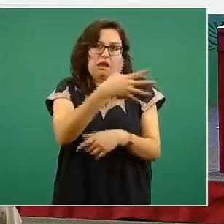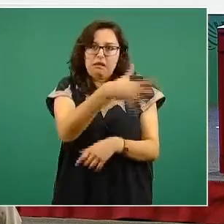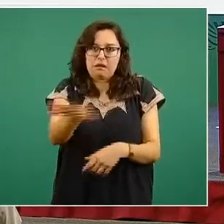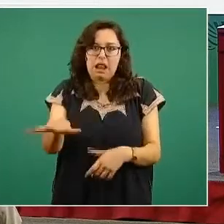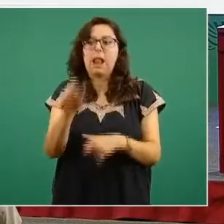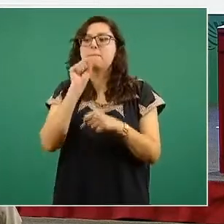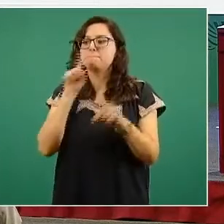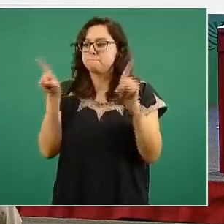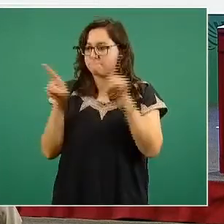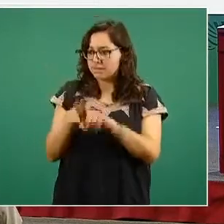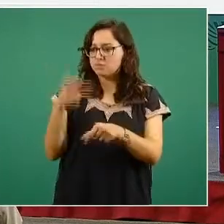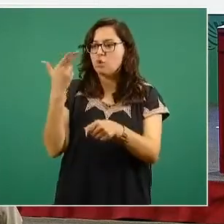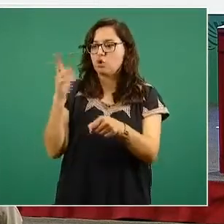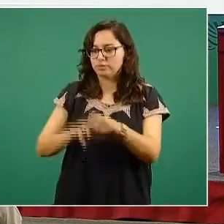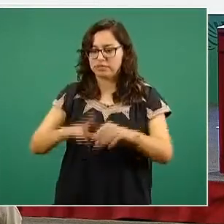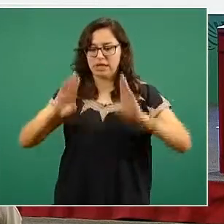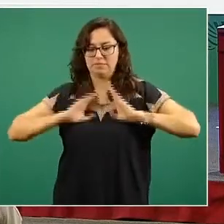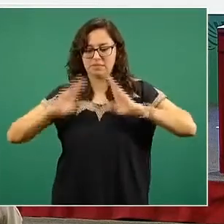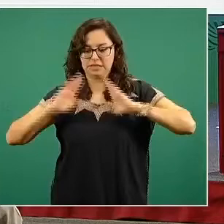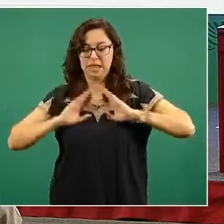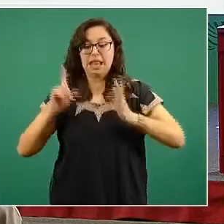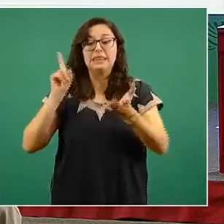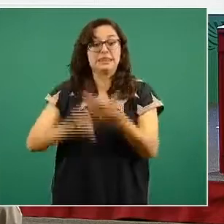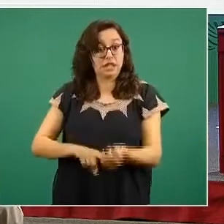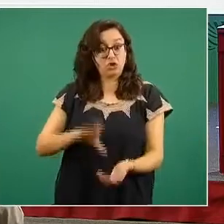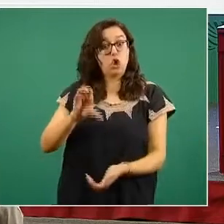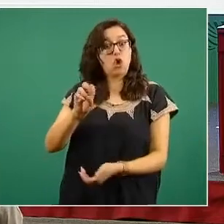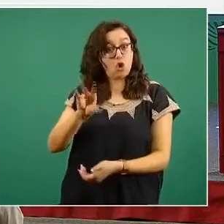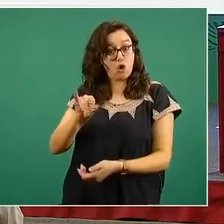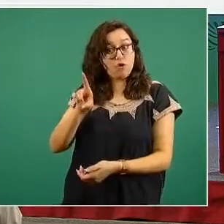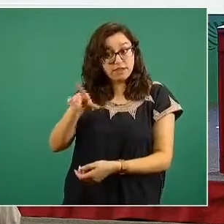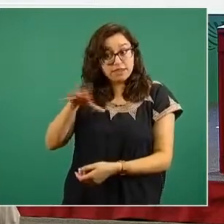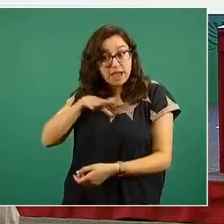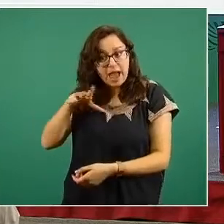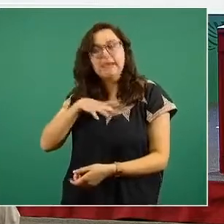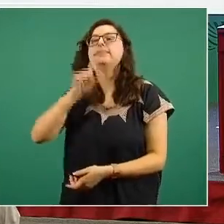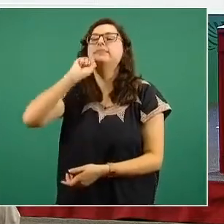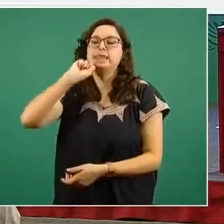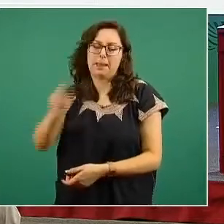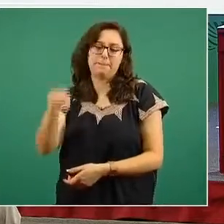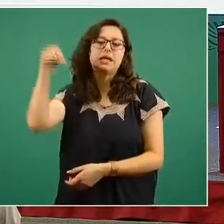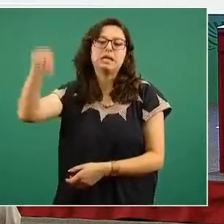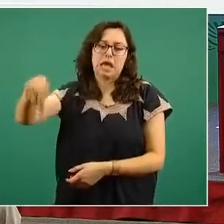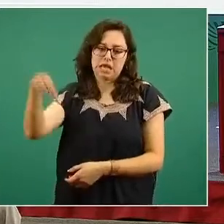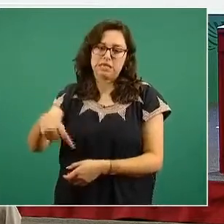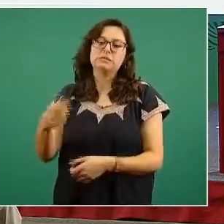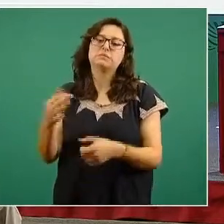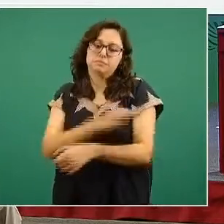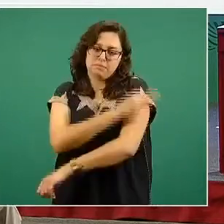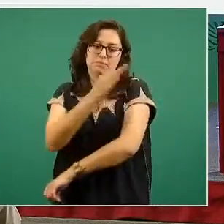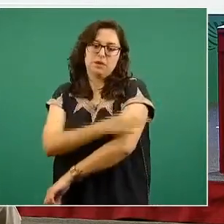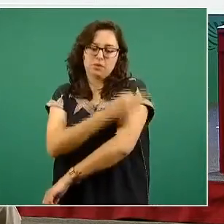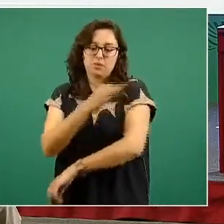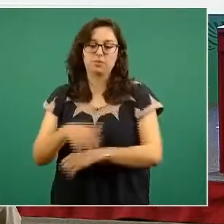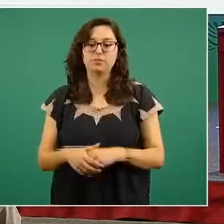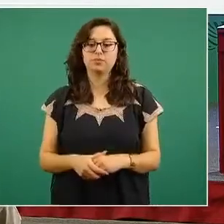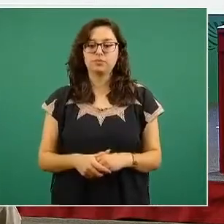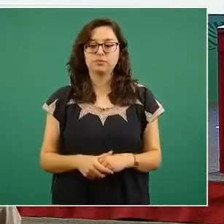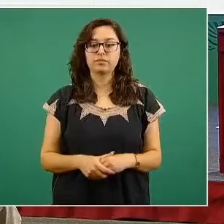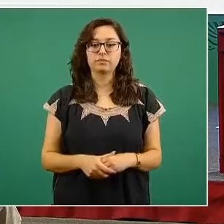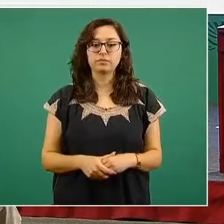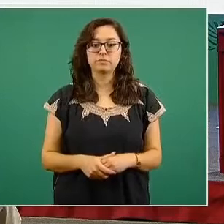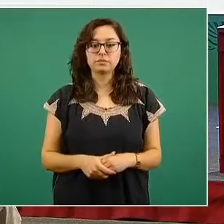la red COVID, la red IRAG, la red donde se atienden personas con COVID-19. Hoy